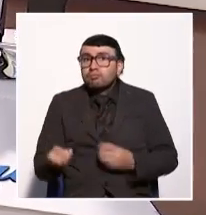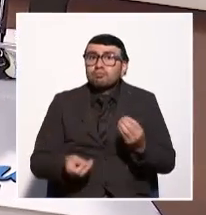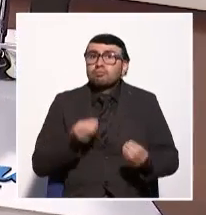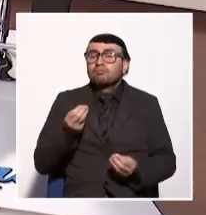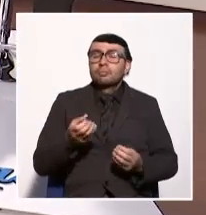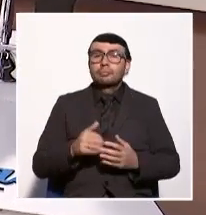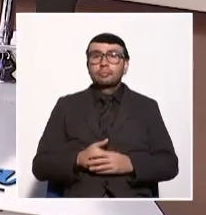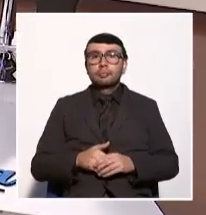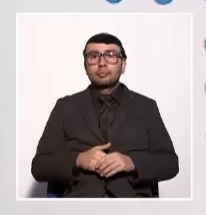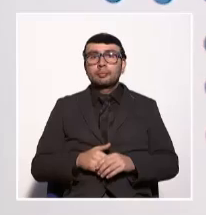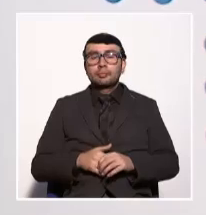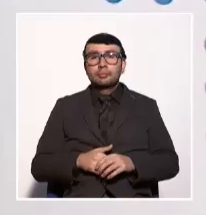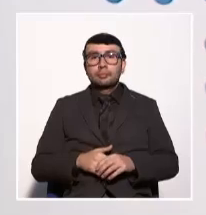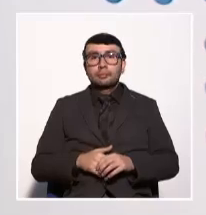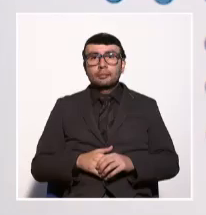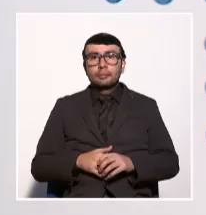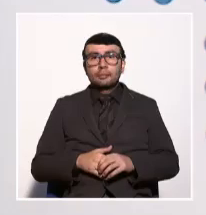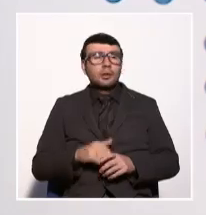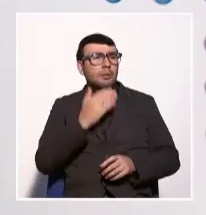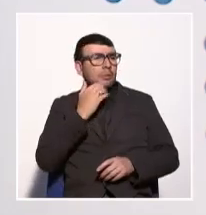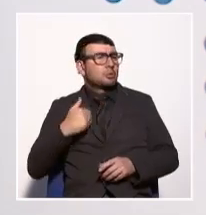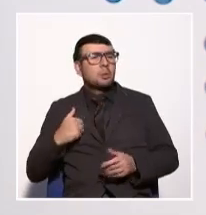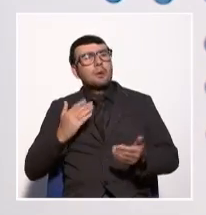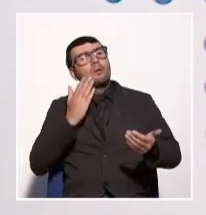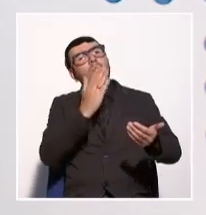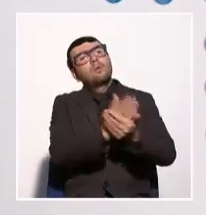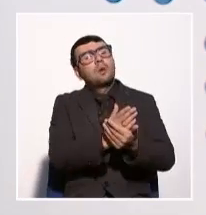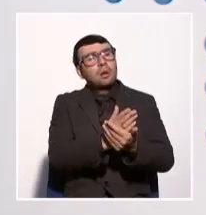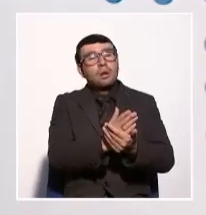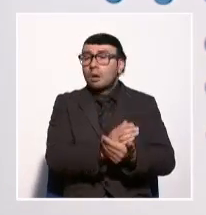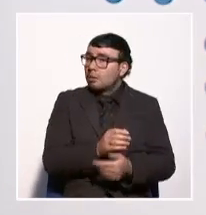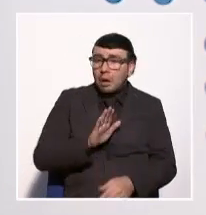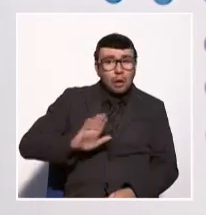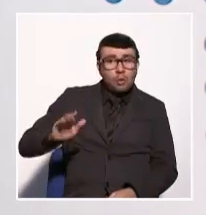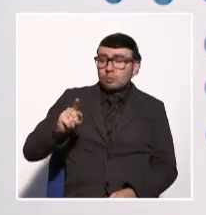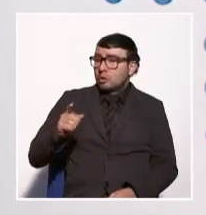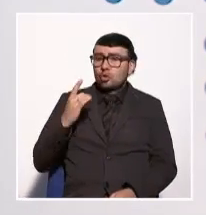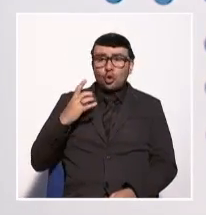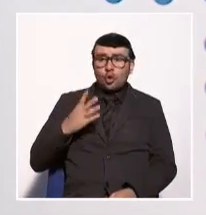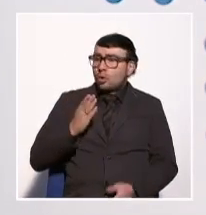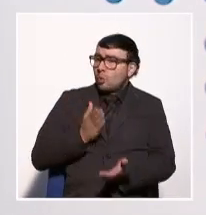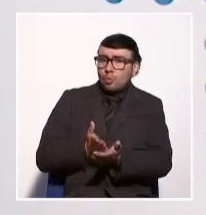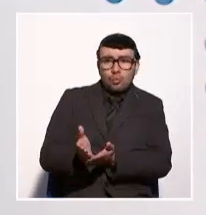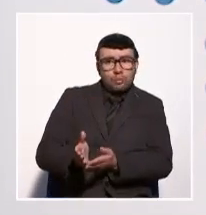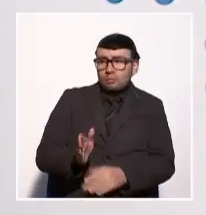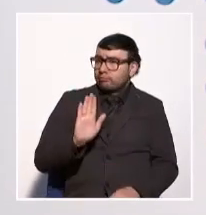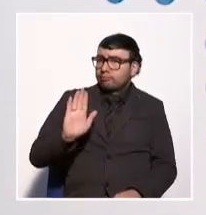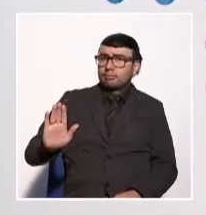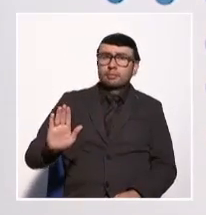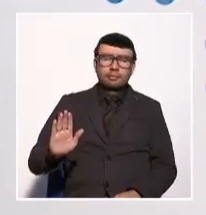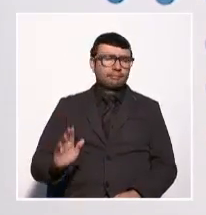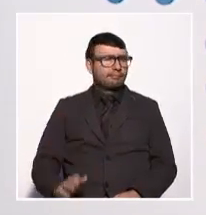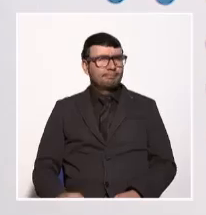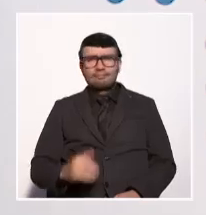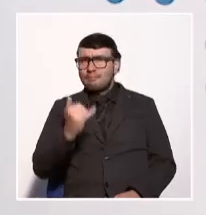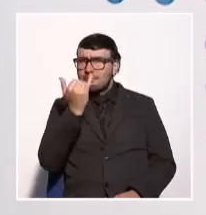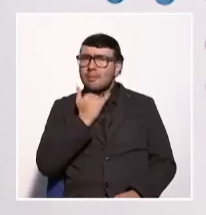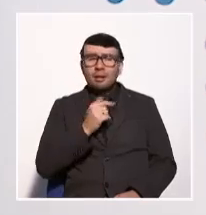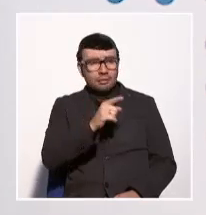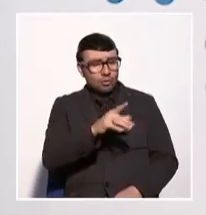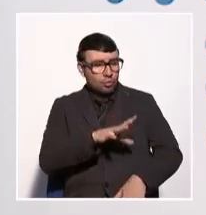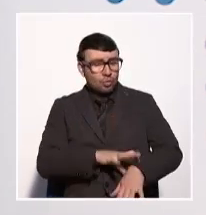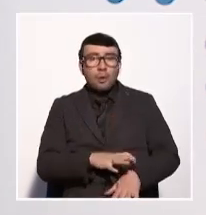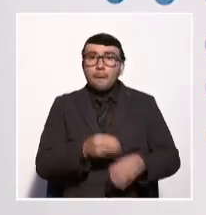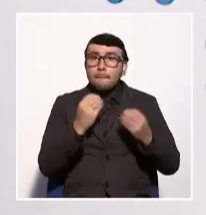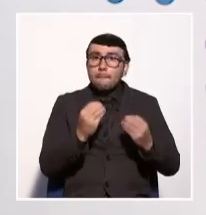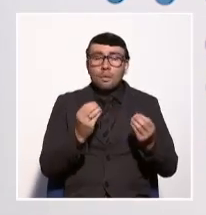pues a mí que que yo haya la consulta y me digan se tiene que acostumbrar a vivir con el dolor pues qué pena qué vergüenza sabiendo que hay tantas